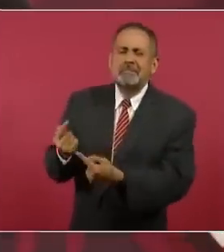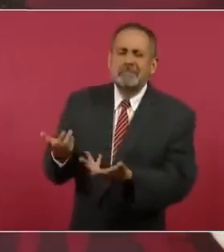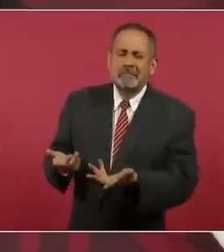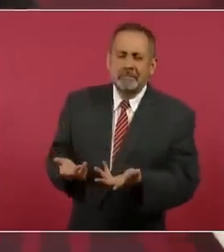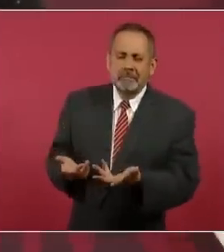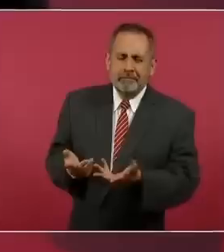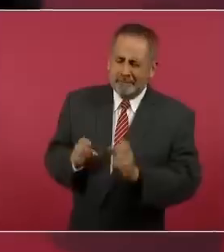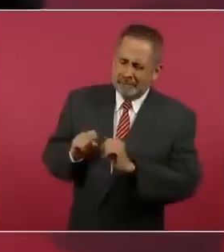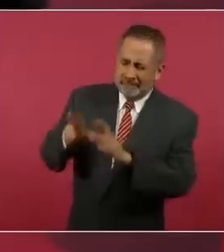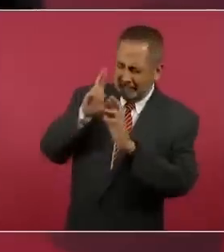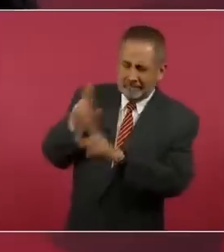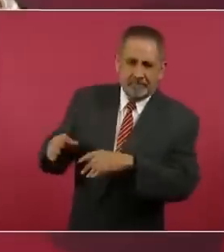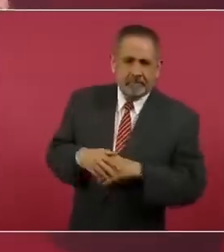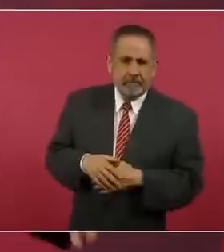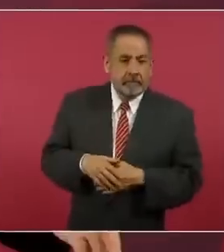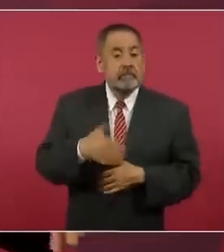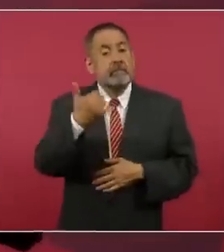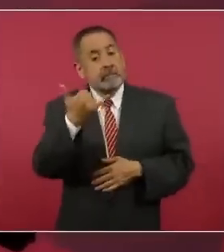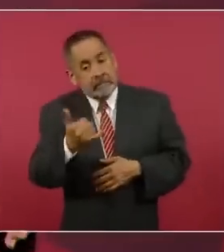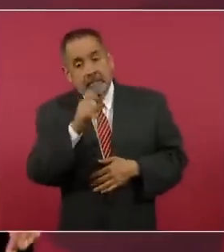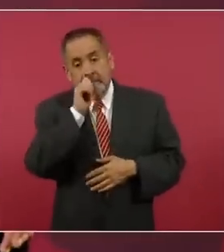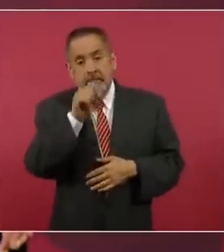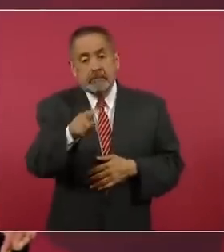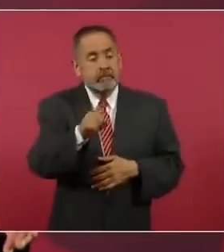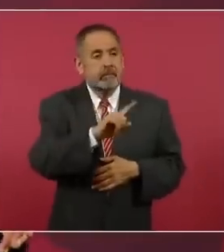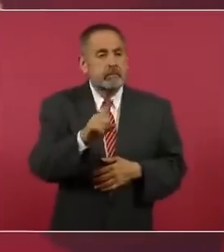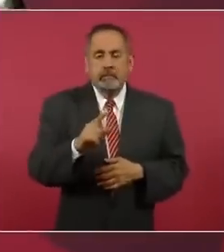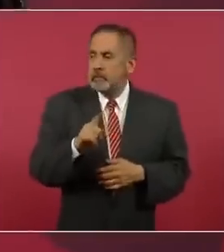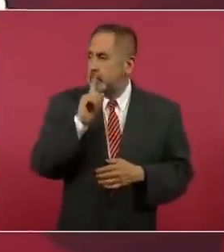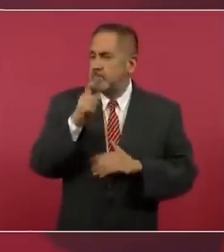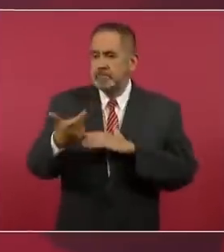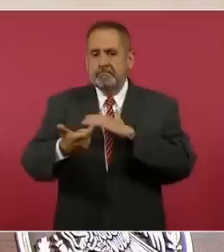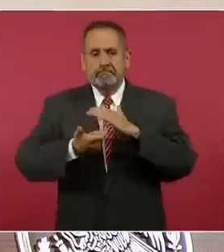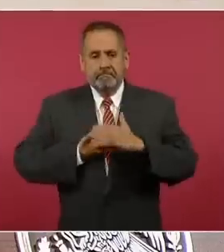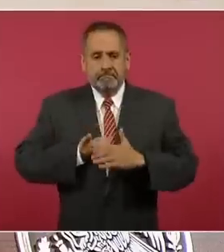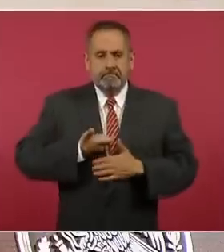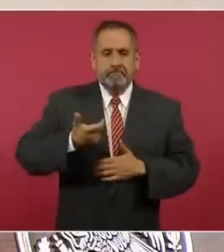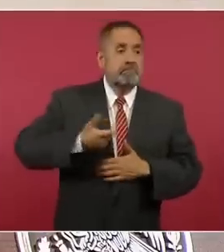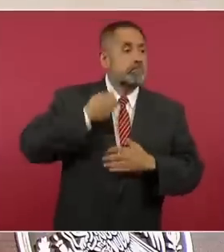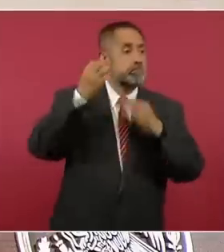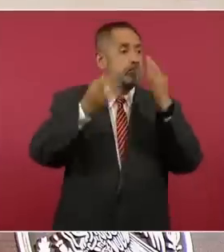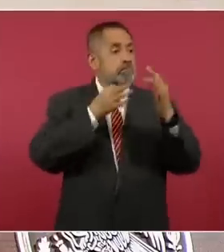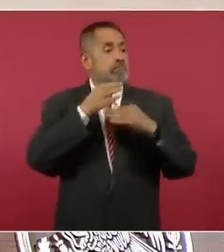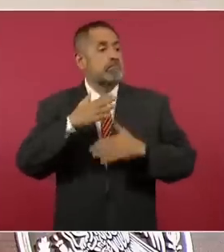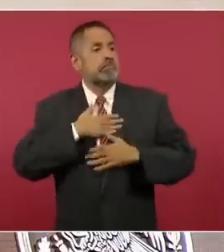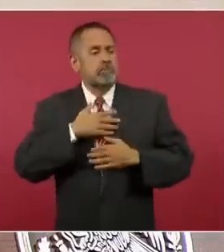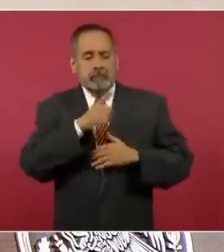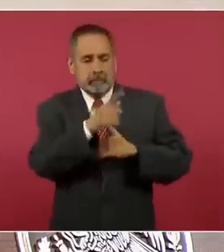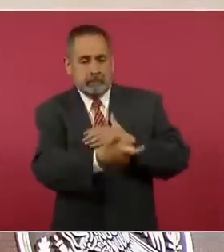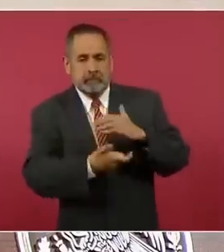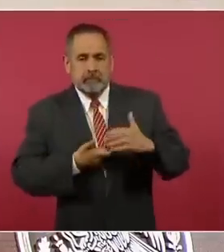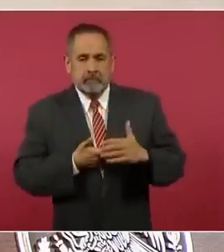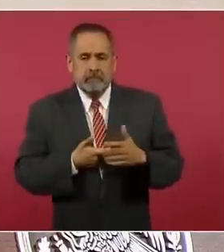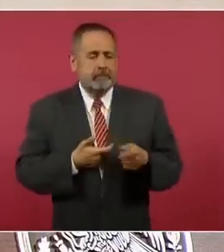Y que ya dejen de estar recibiendo dinero para campañas de